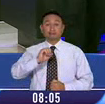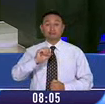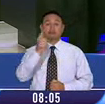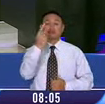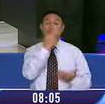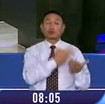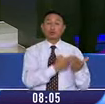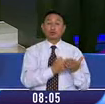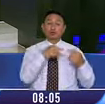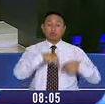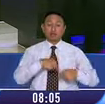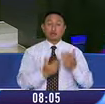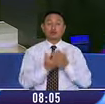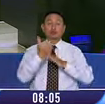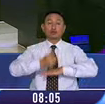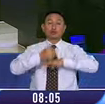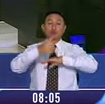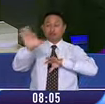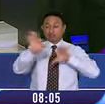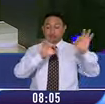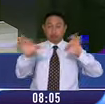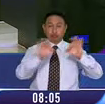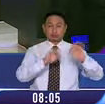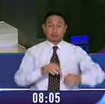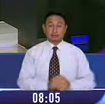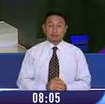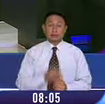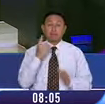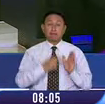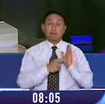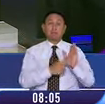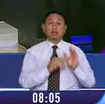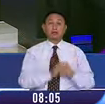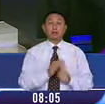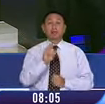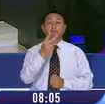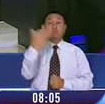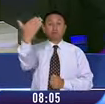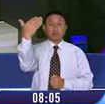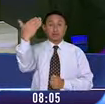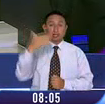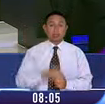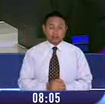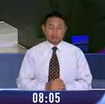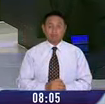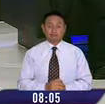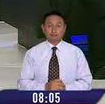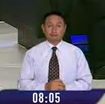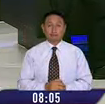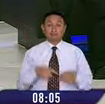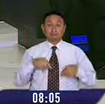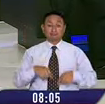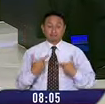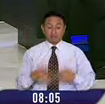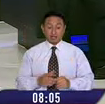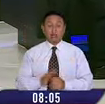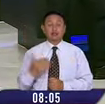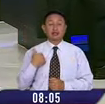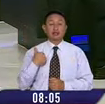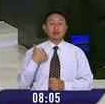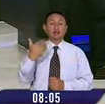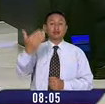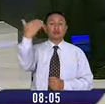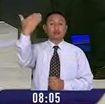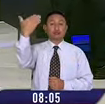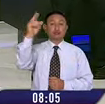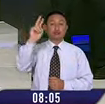sesión para designar varias autoridades del municipio, entre ellas ya la vicealcaldesa María Fernanda Racines. Al fin tenemos vicealcaldesa en Quito ya.